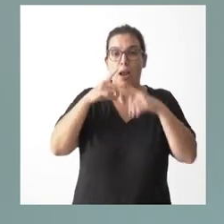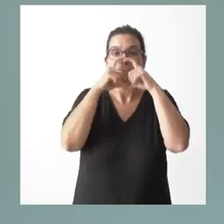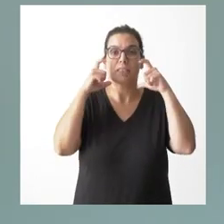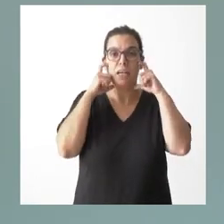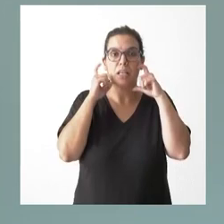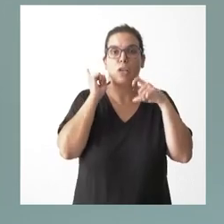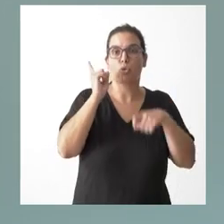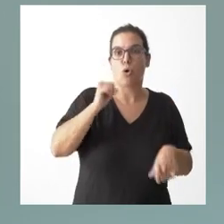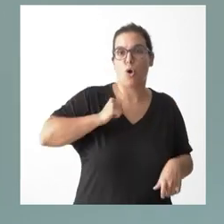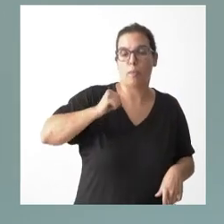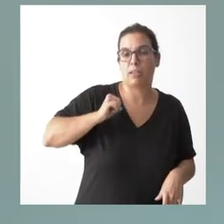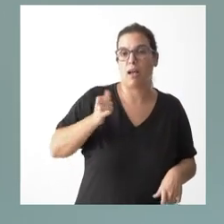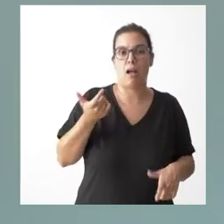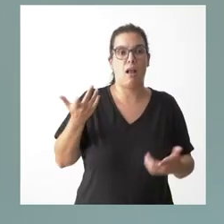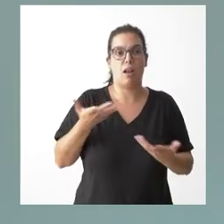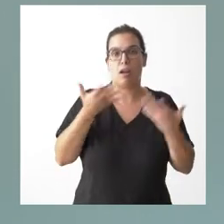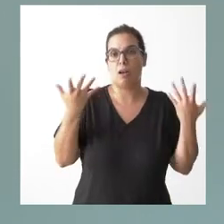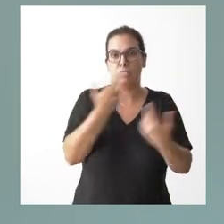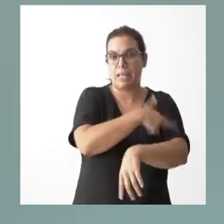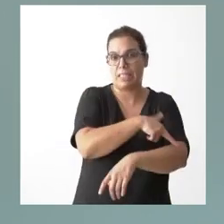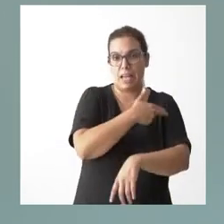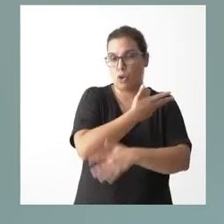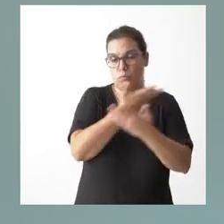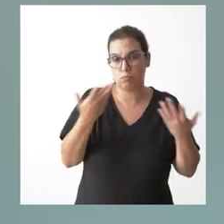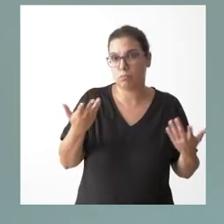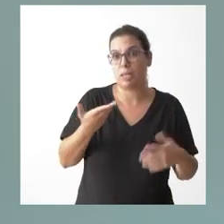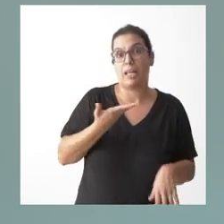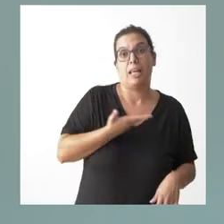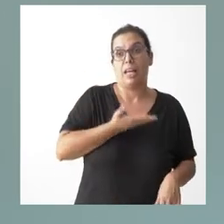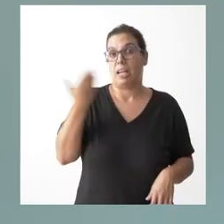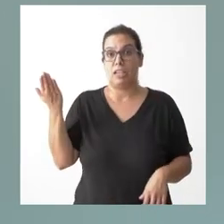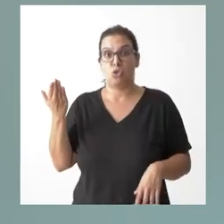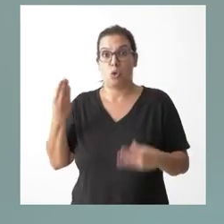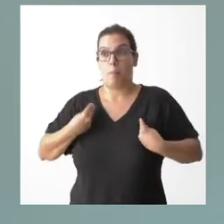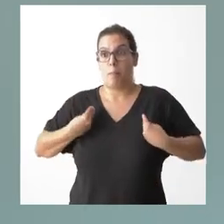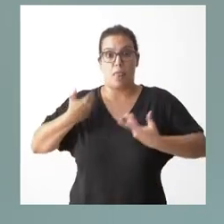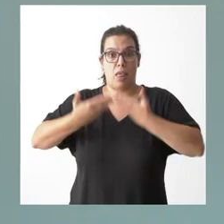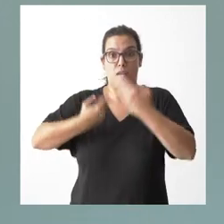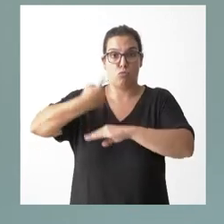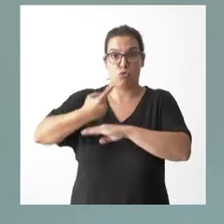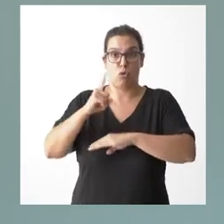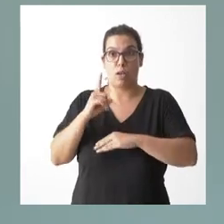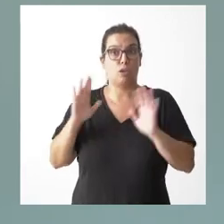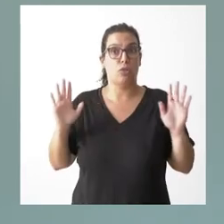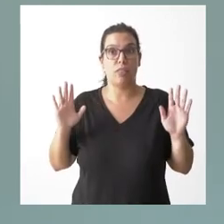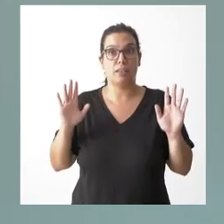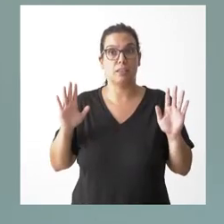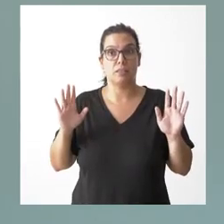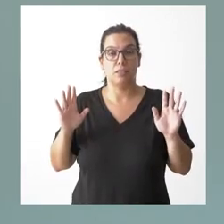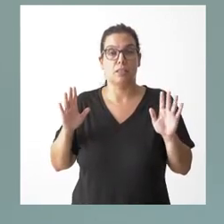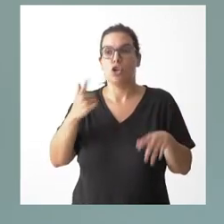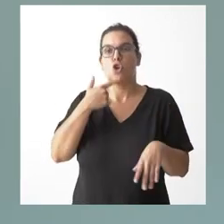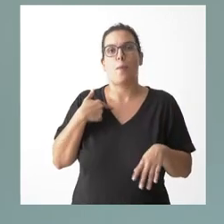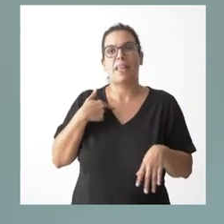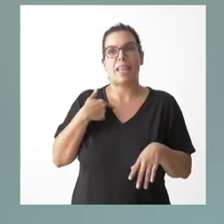en los hospitales y en el ámbito de la sanitario. En el resto de las actuaciones no es obligatorio, por lo tanto no nos han dado ninguna indicación